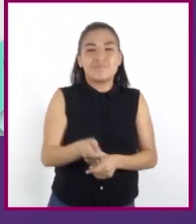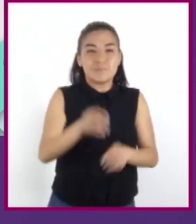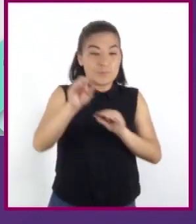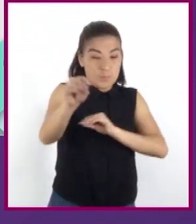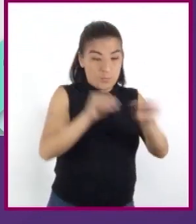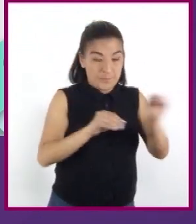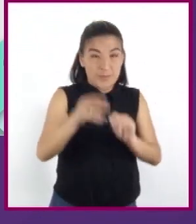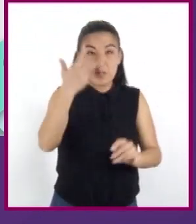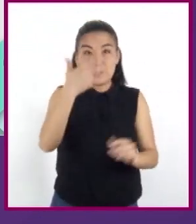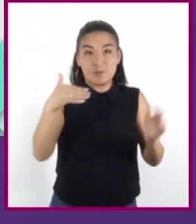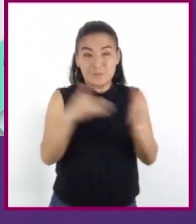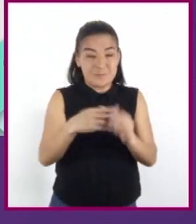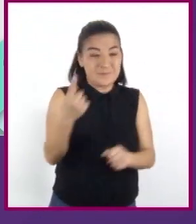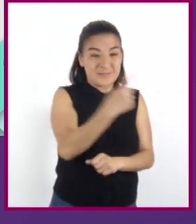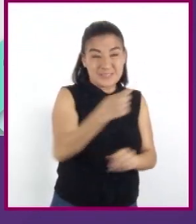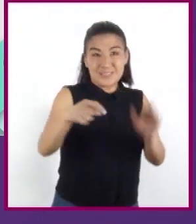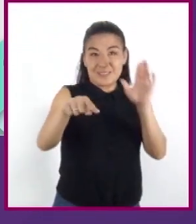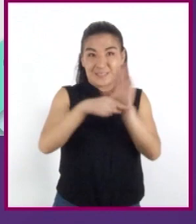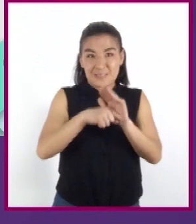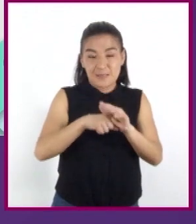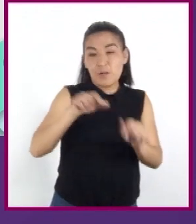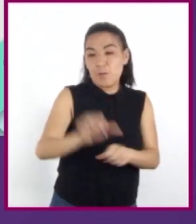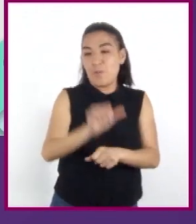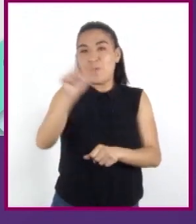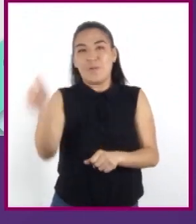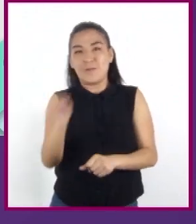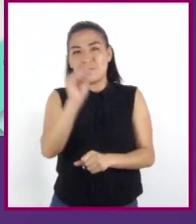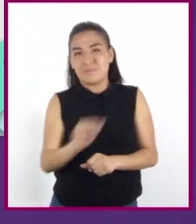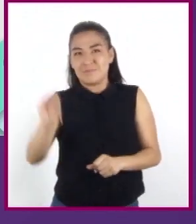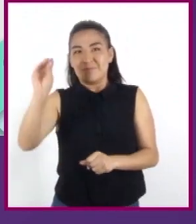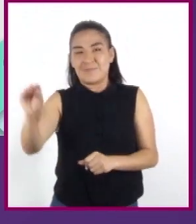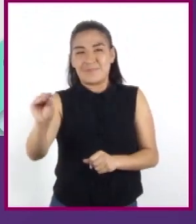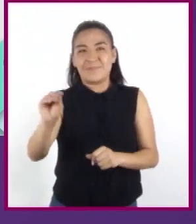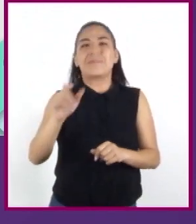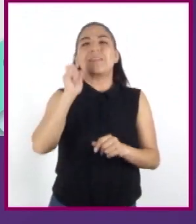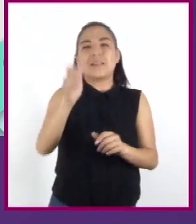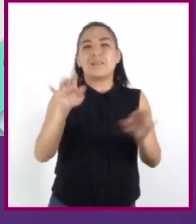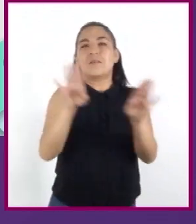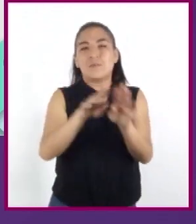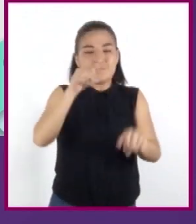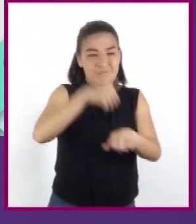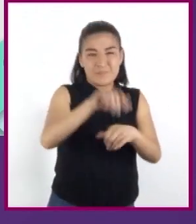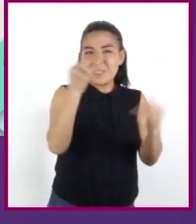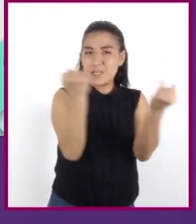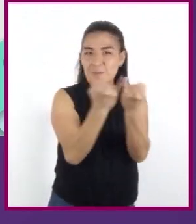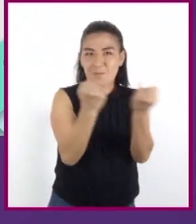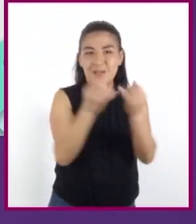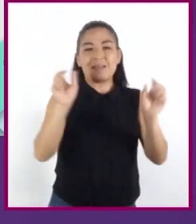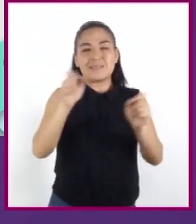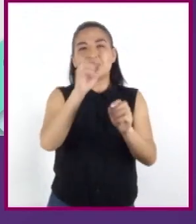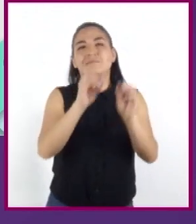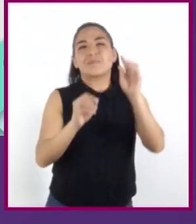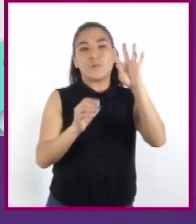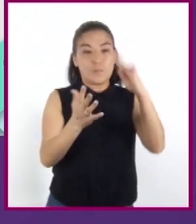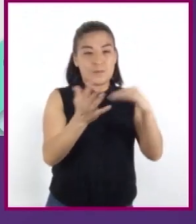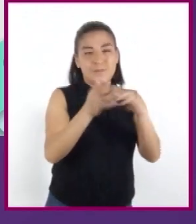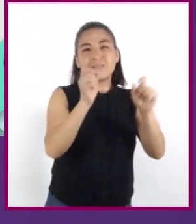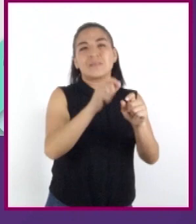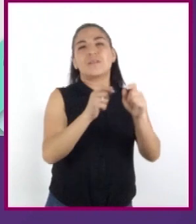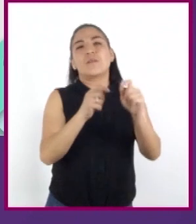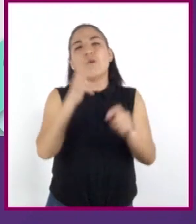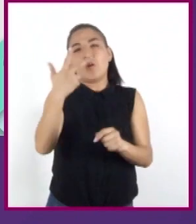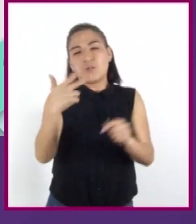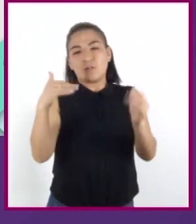mover 8100 negativo del otro lado de la igualdad, con lo que se convierte en 8100 positivo.